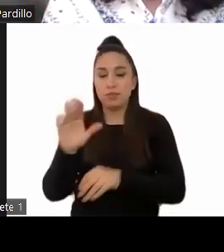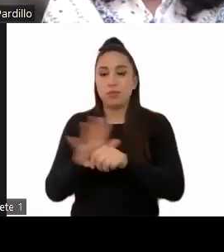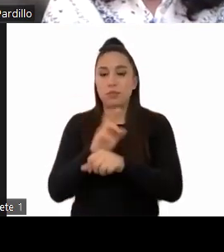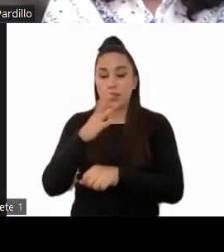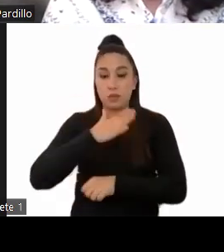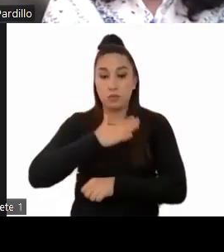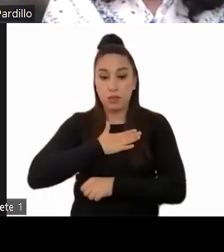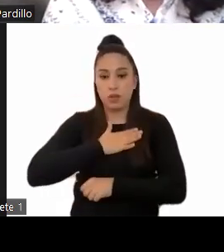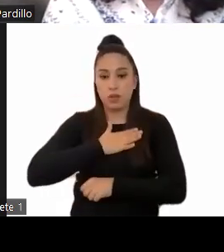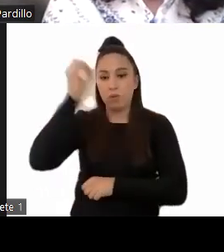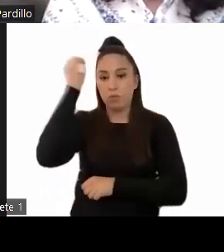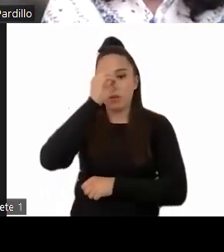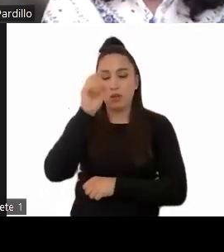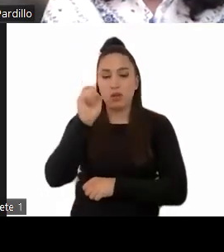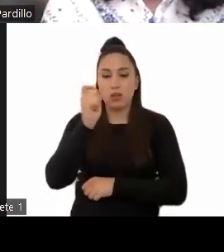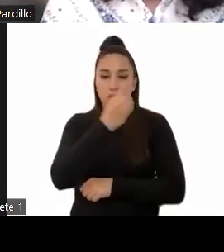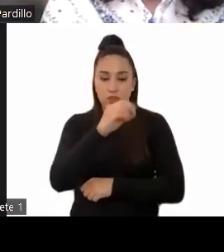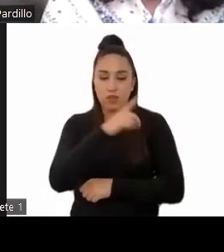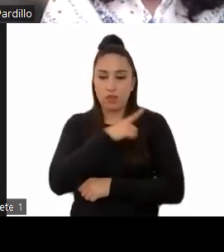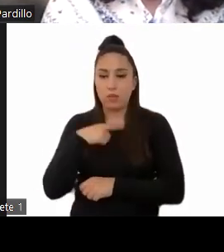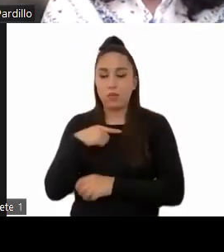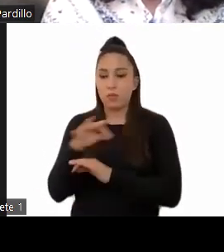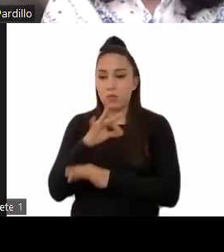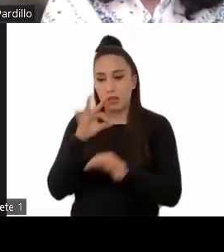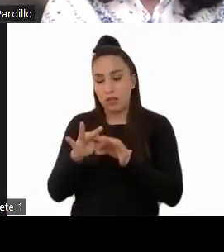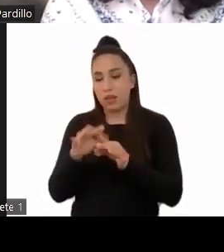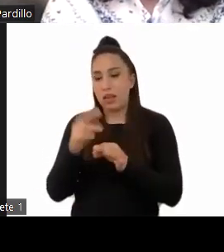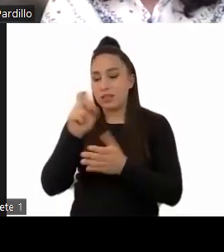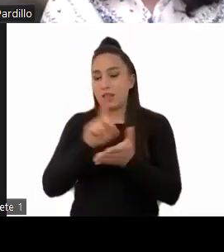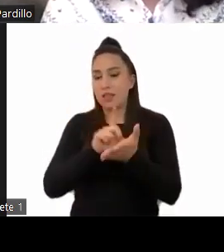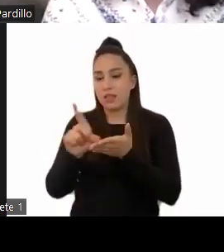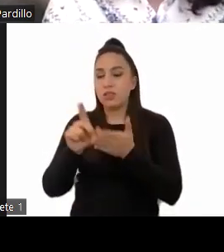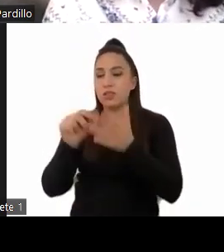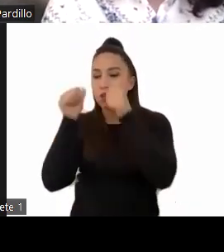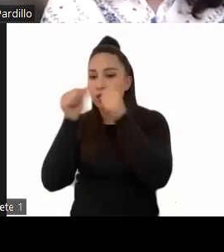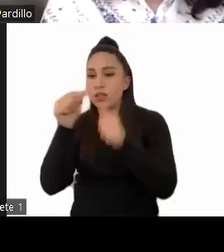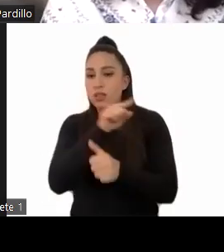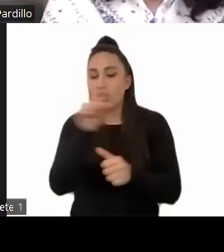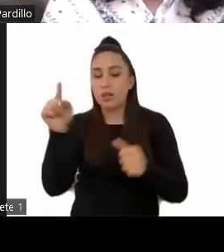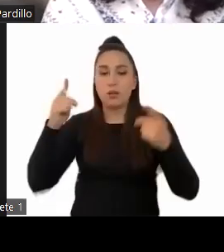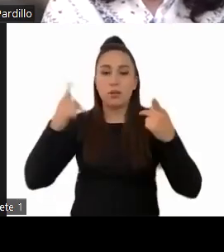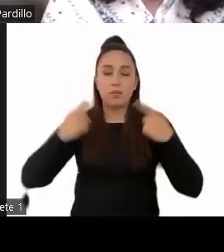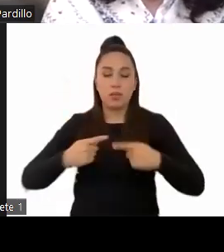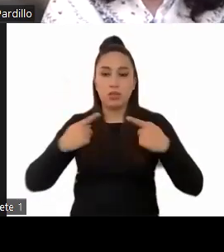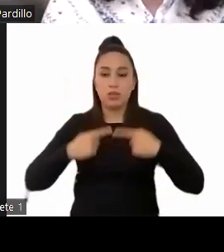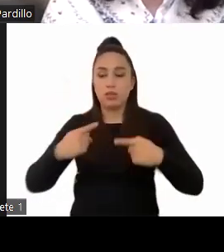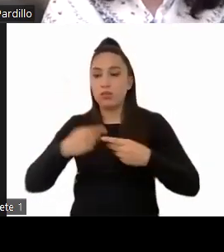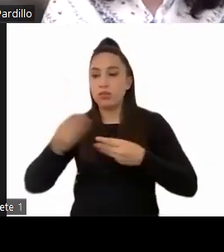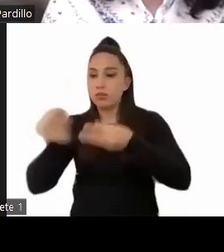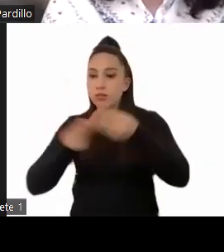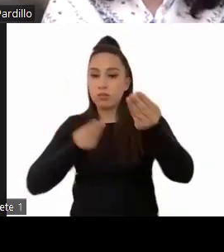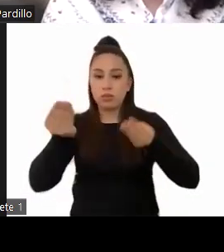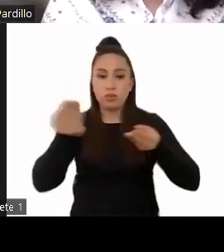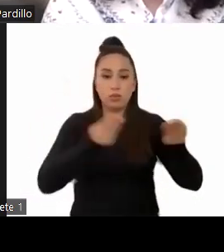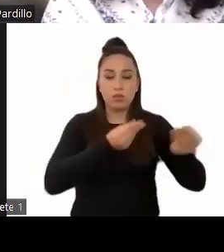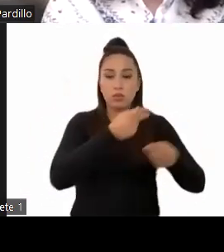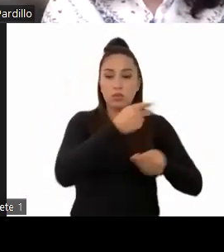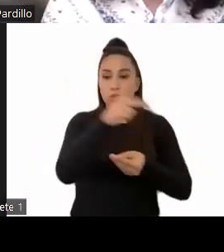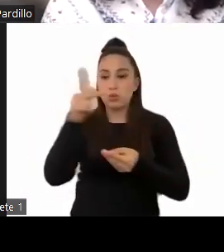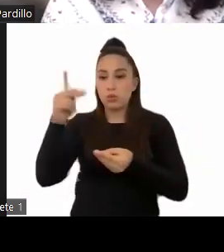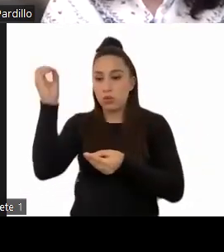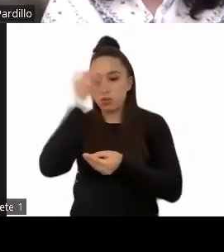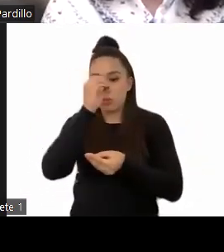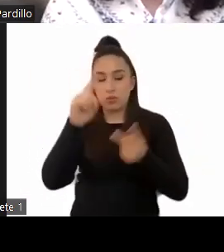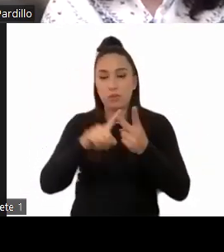garantizar el principio de Parlamento abierto, escuchando lo que diversos actores públicos y privados, así como la sociedad